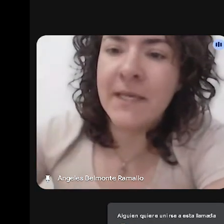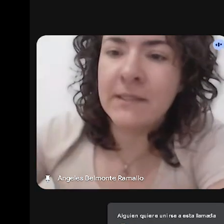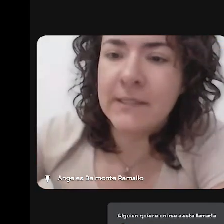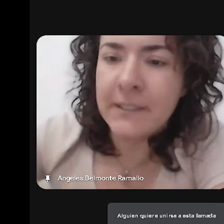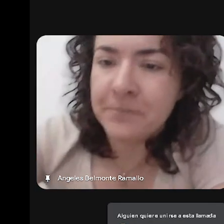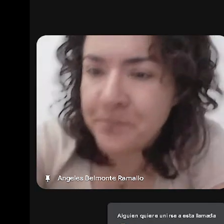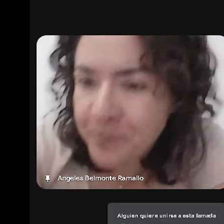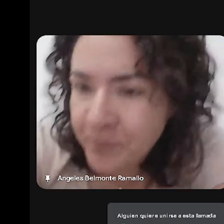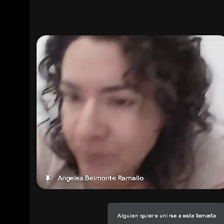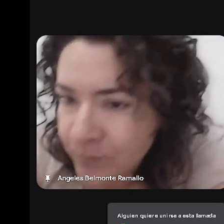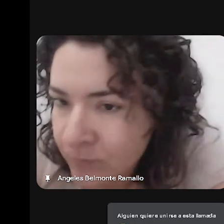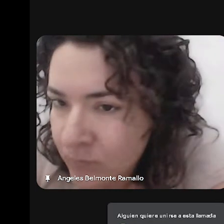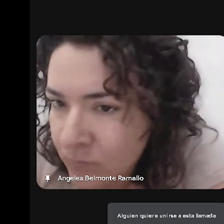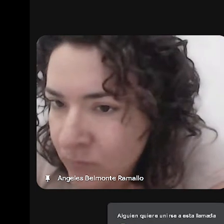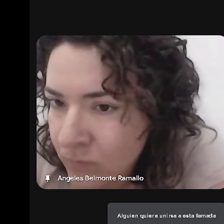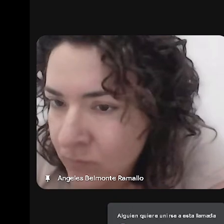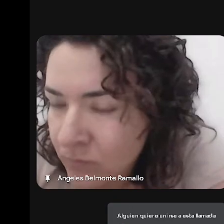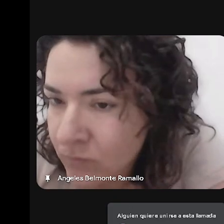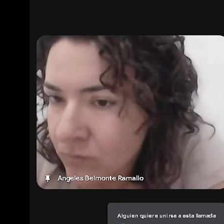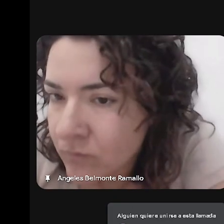Y otro,